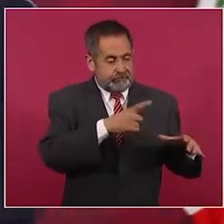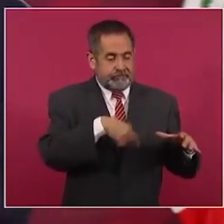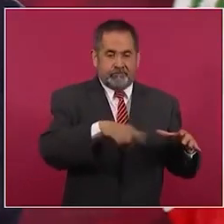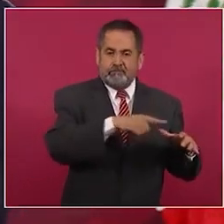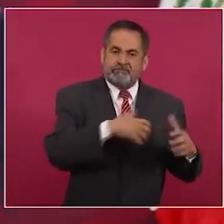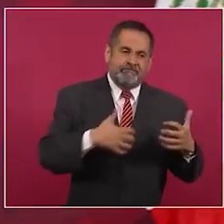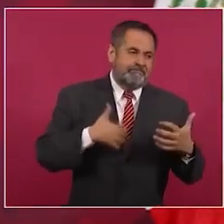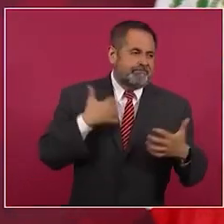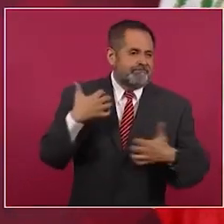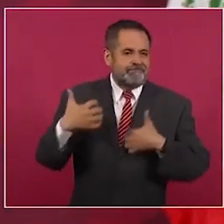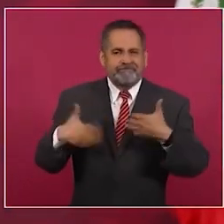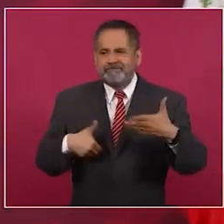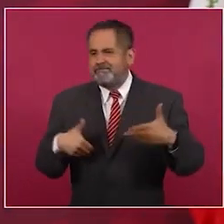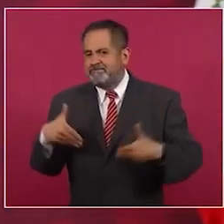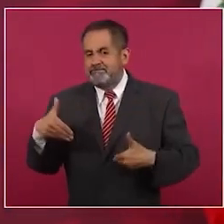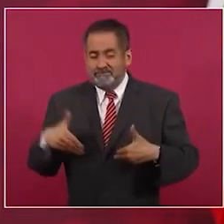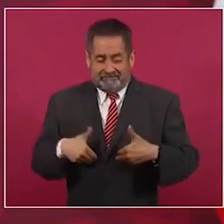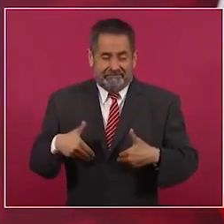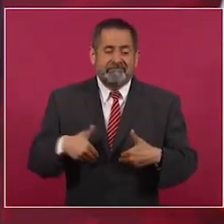molestos